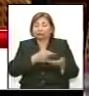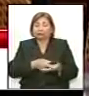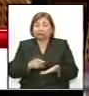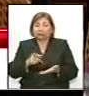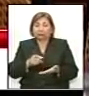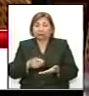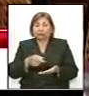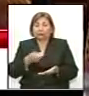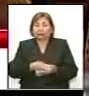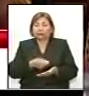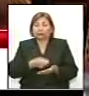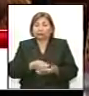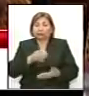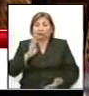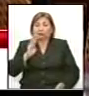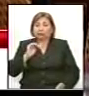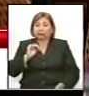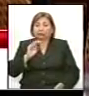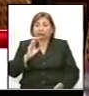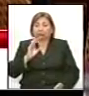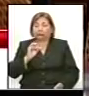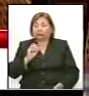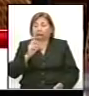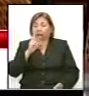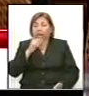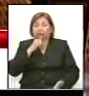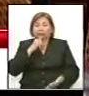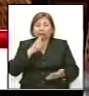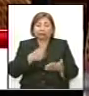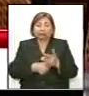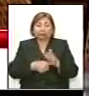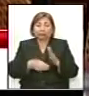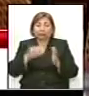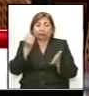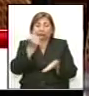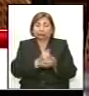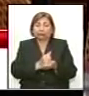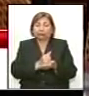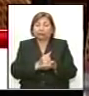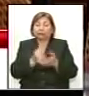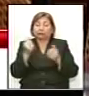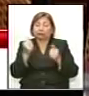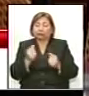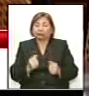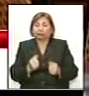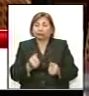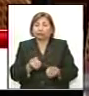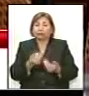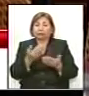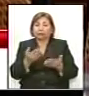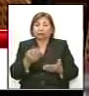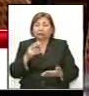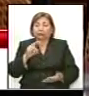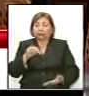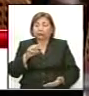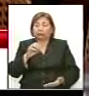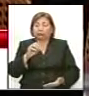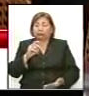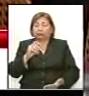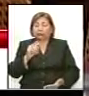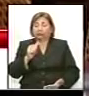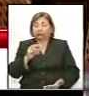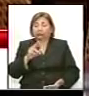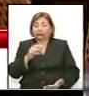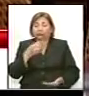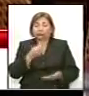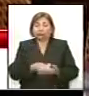el banco liquidador. ¿Por qué? Porque dice una carta notarial de posesión que lo dé el notario, una carta de posesión